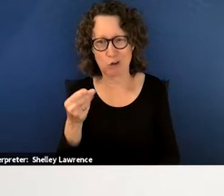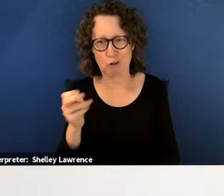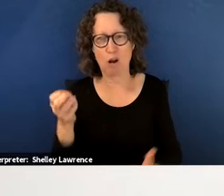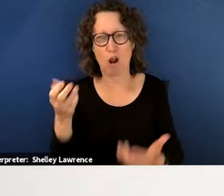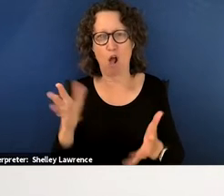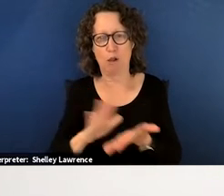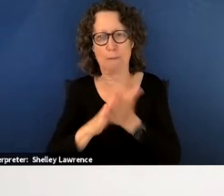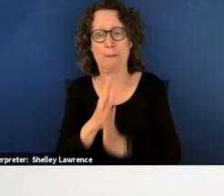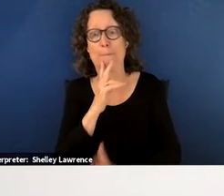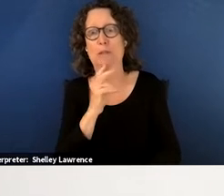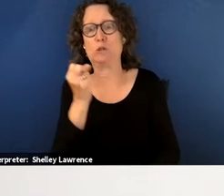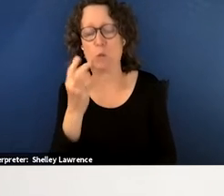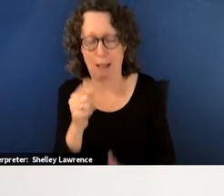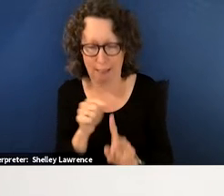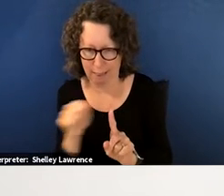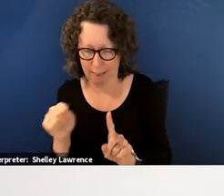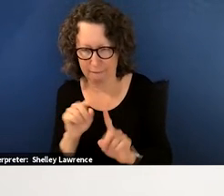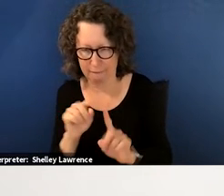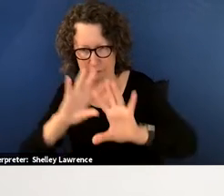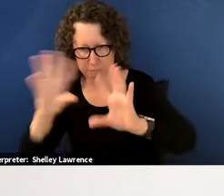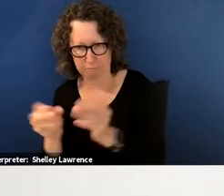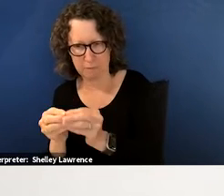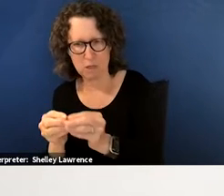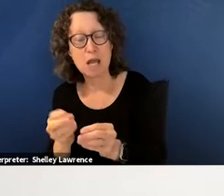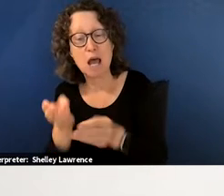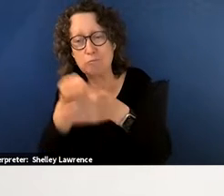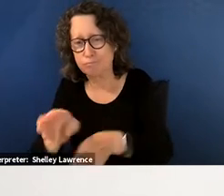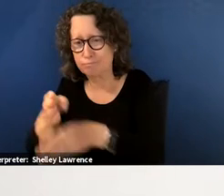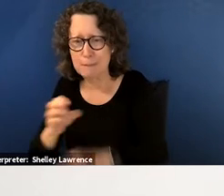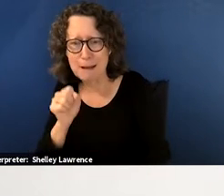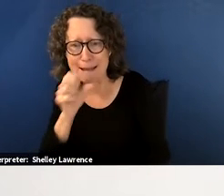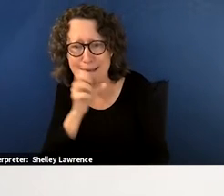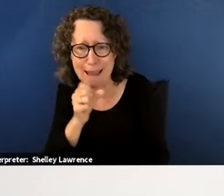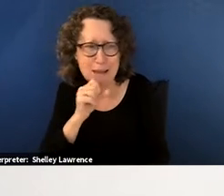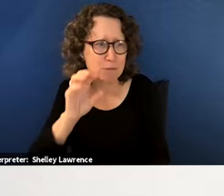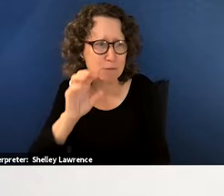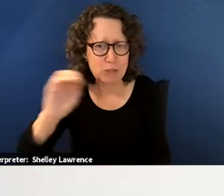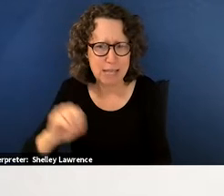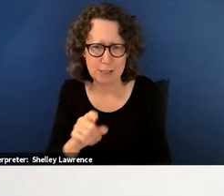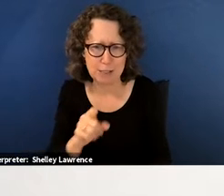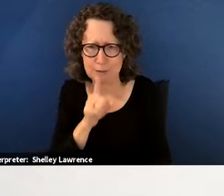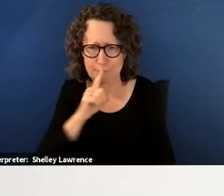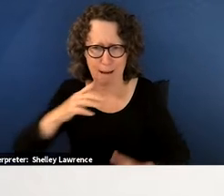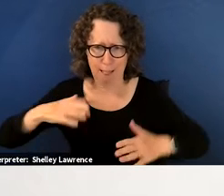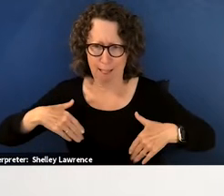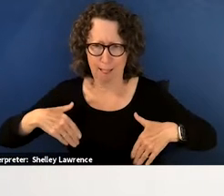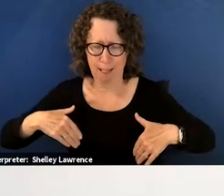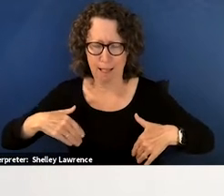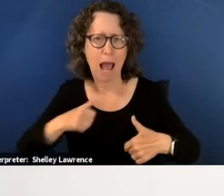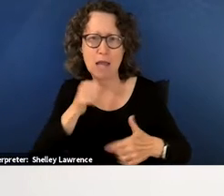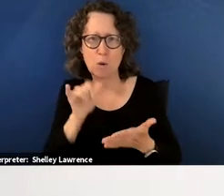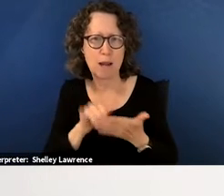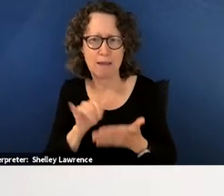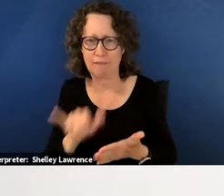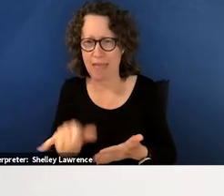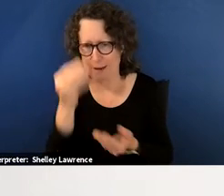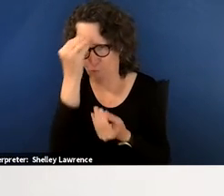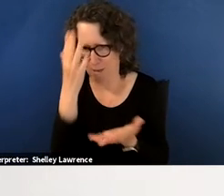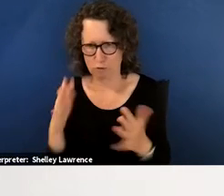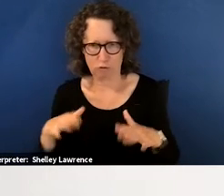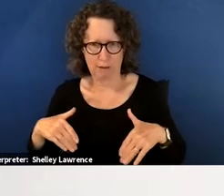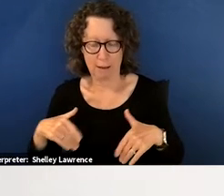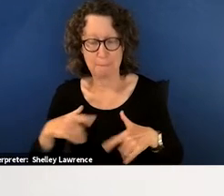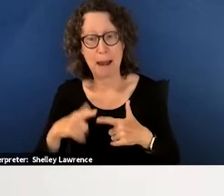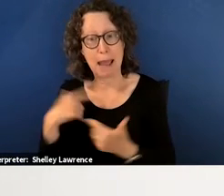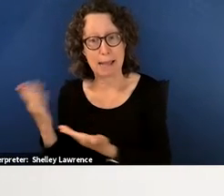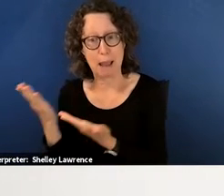que ya están en sexto grado y que ya tienen sus 12 años, pero no lo tenemos dividido por porcentaje todavía. Por lo